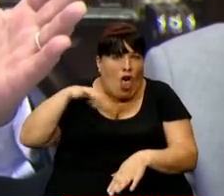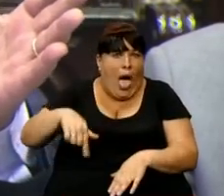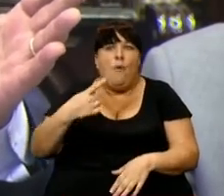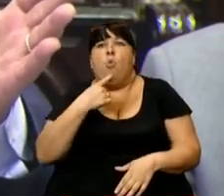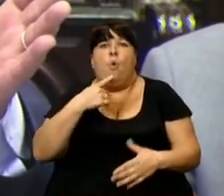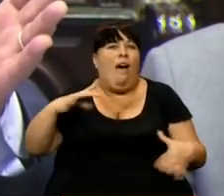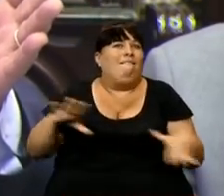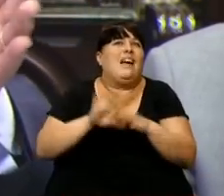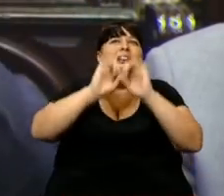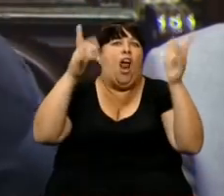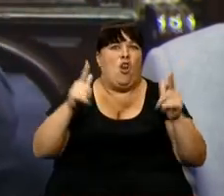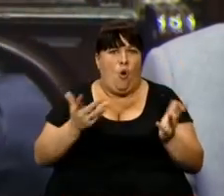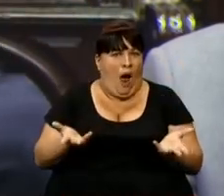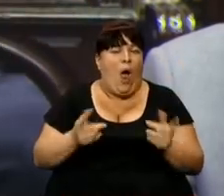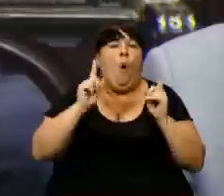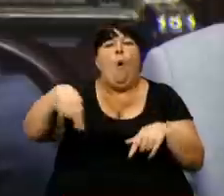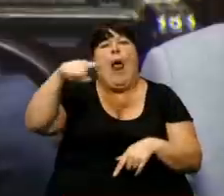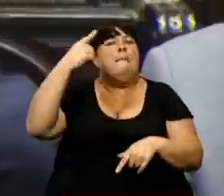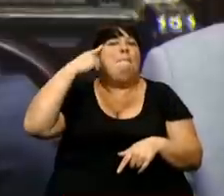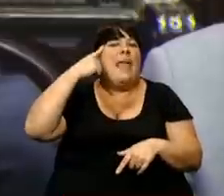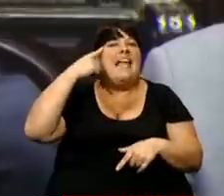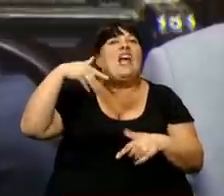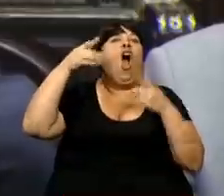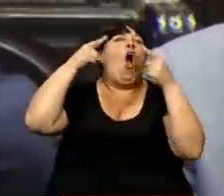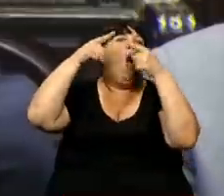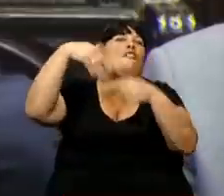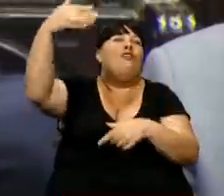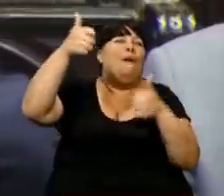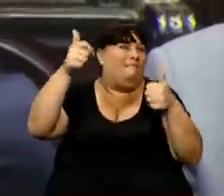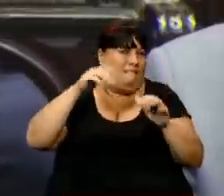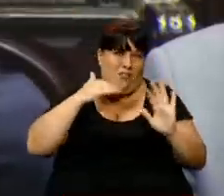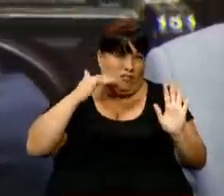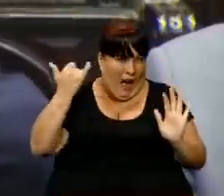hoy, por más que crean otras expectativas.